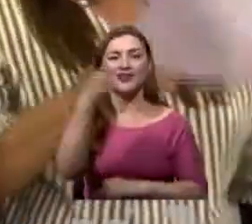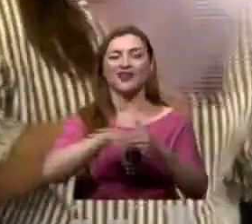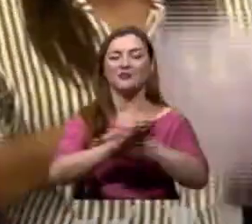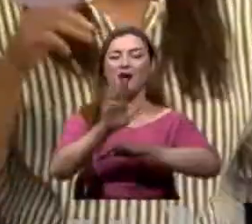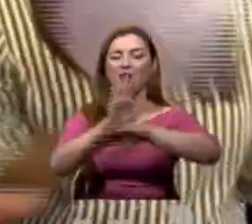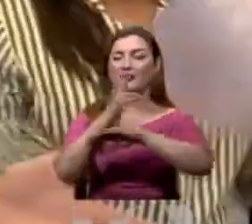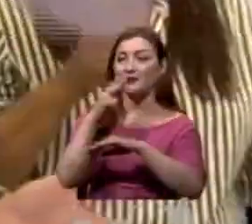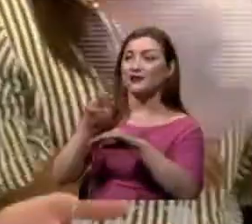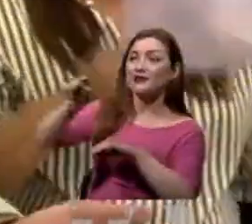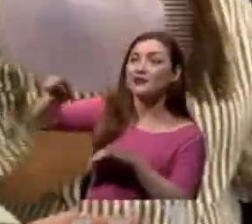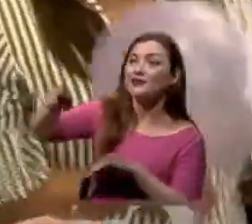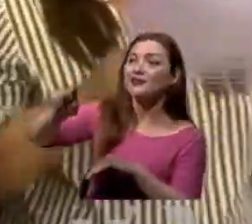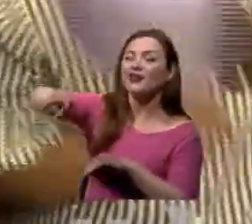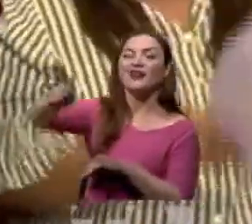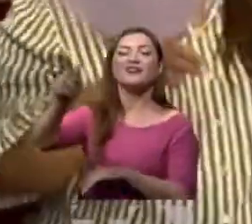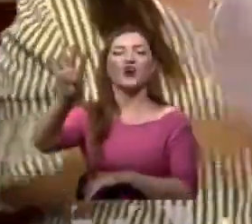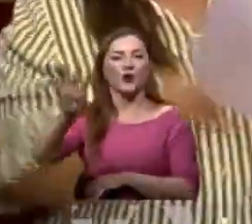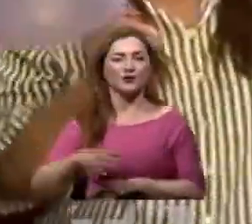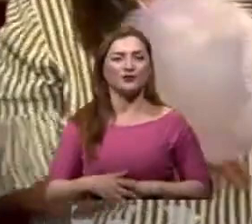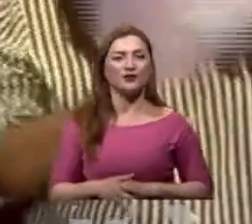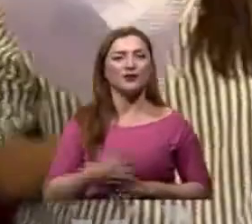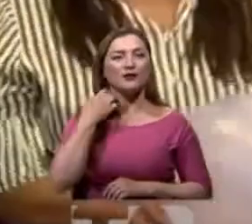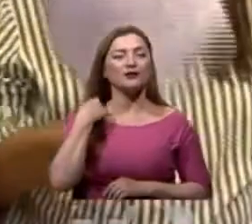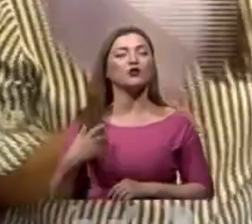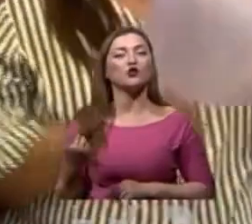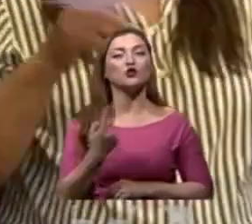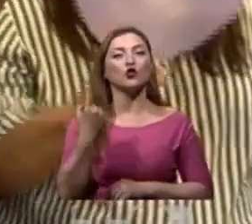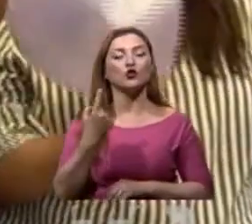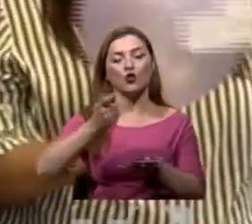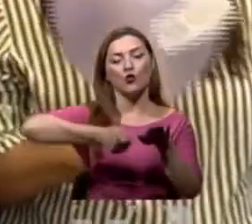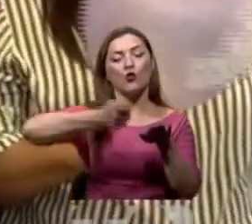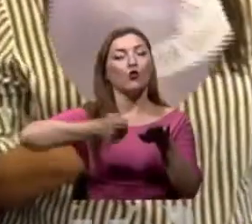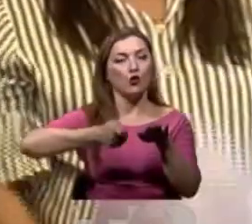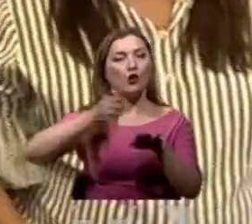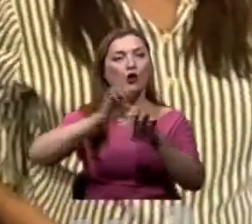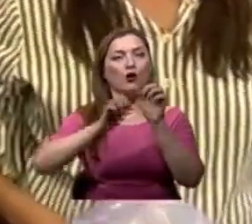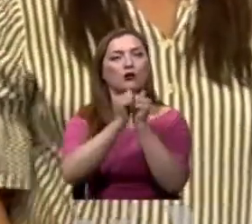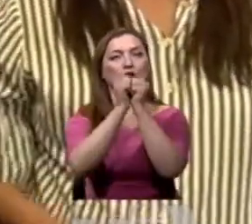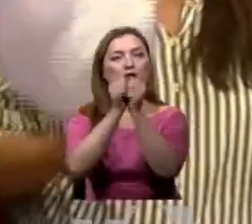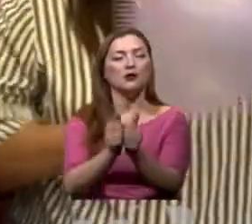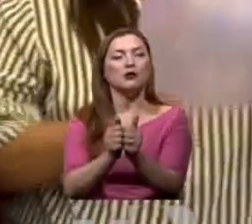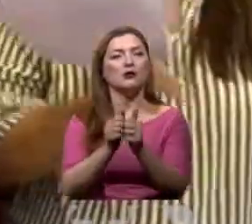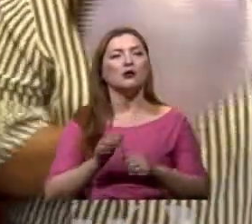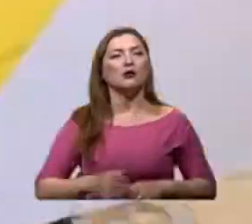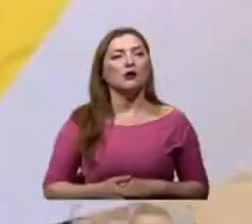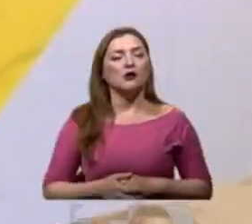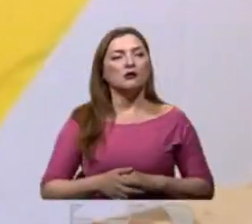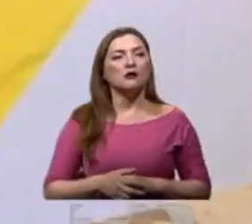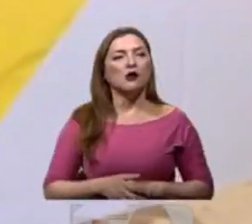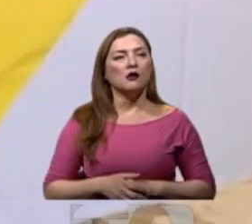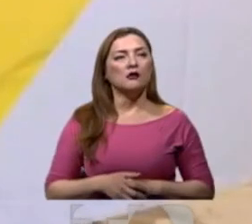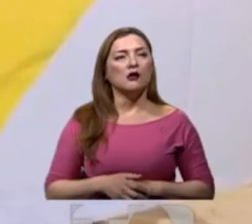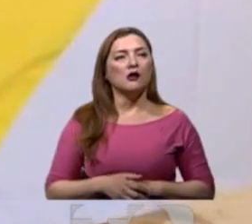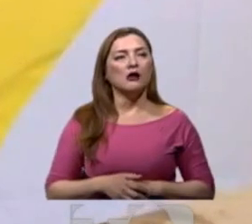sus casas. Pues, pero hoy yo no vengo solo, hoy me acompaña un jurado calificador, pues bastante,